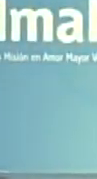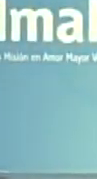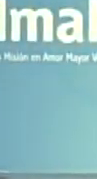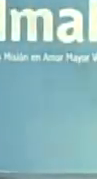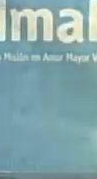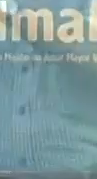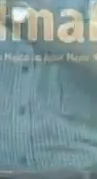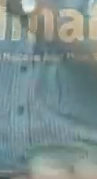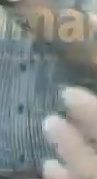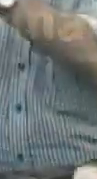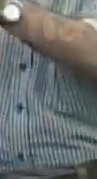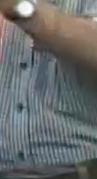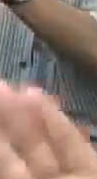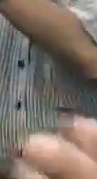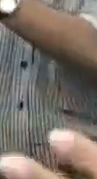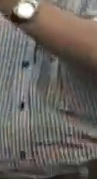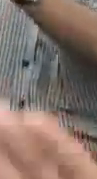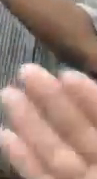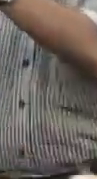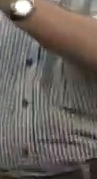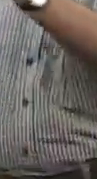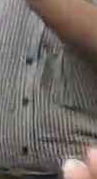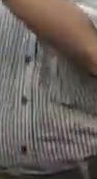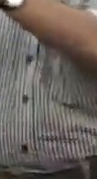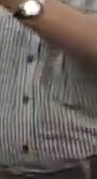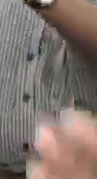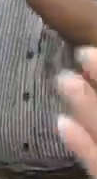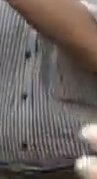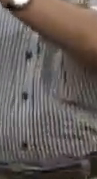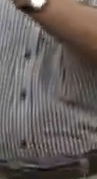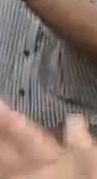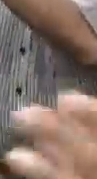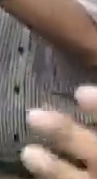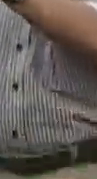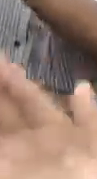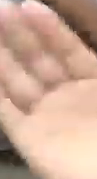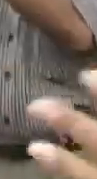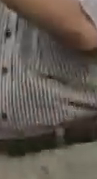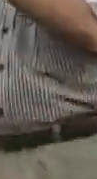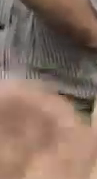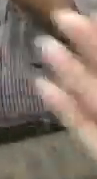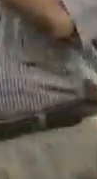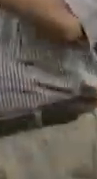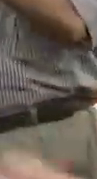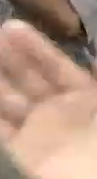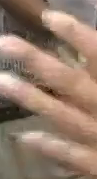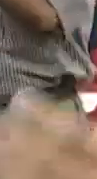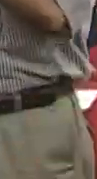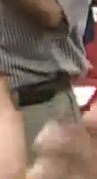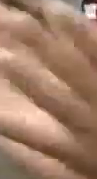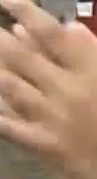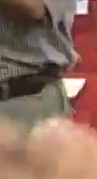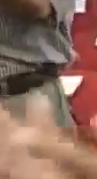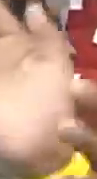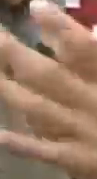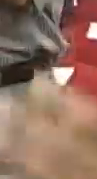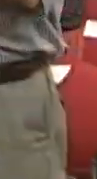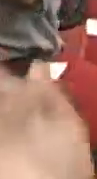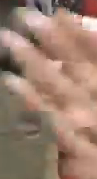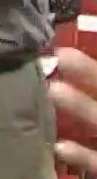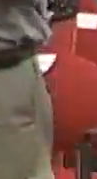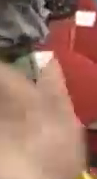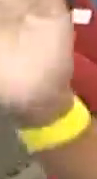traición, ni que humillen su grandeza. Con la verdad despertamos la